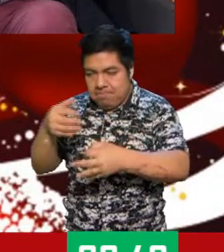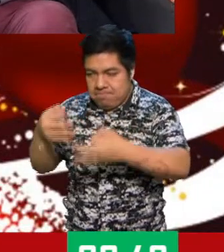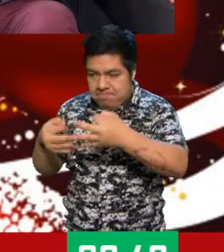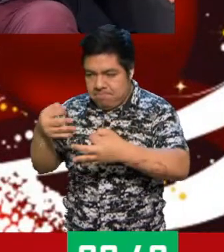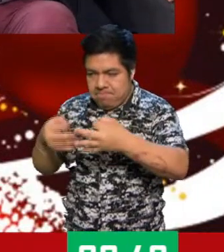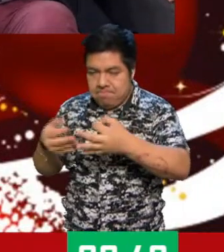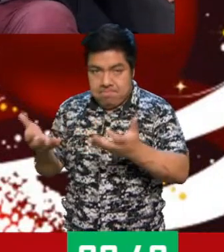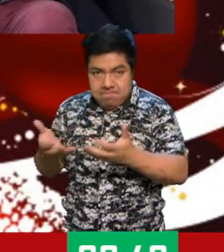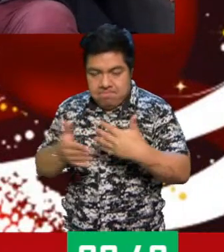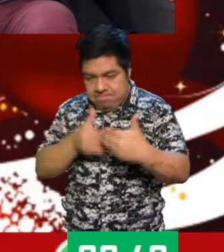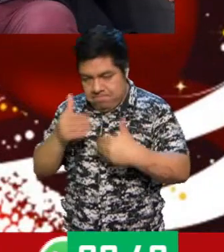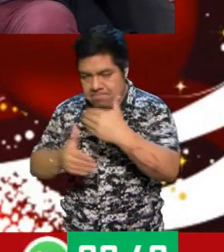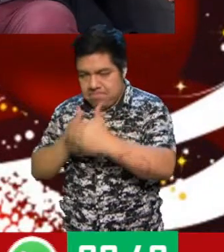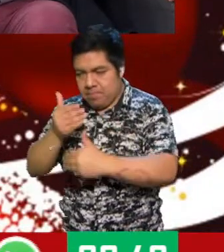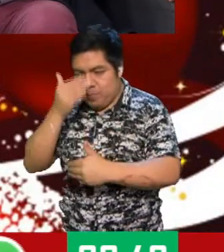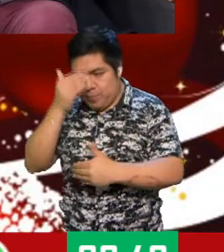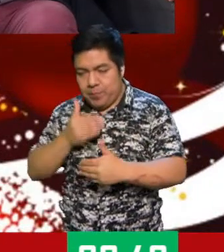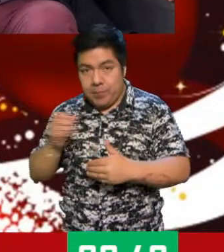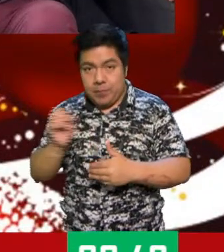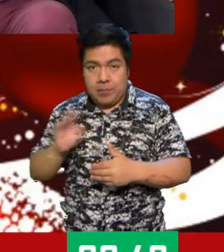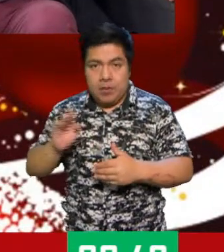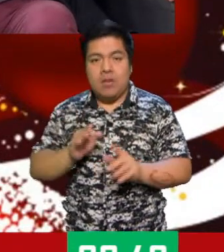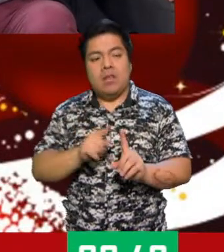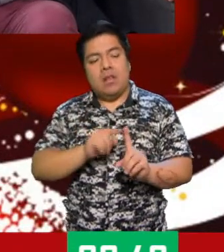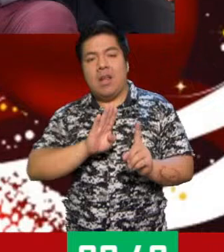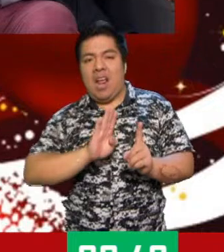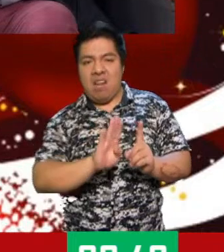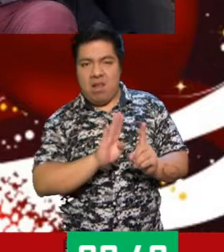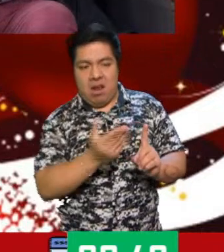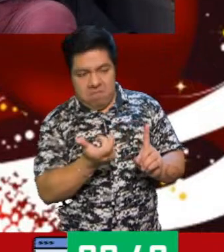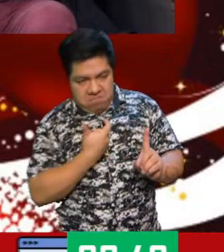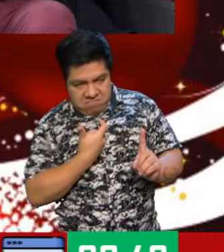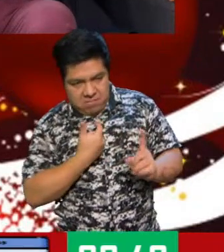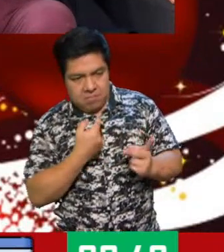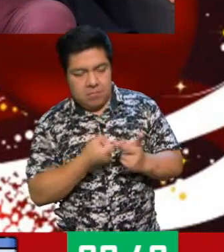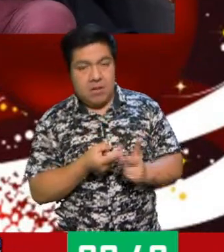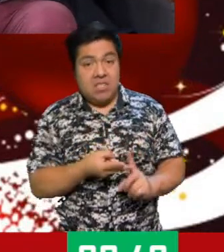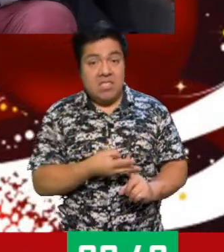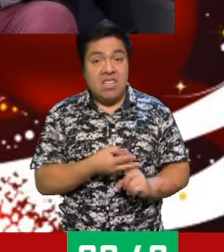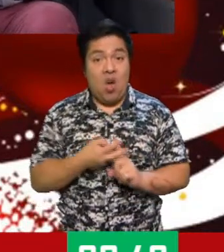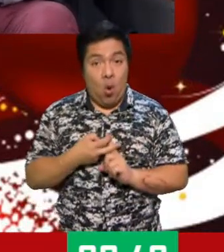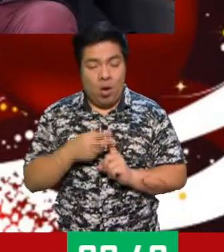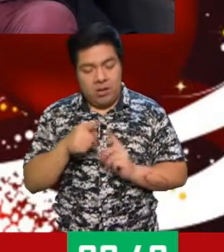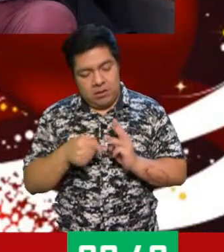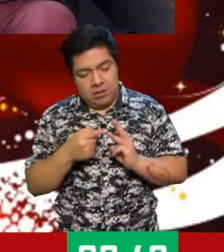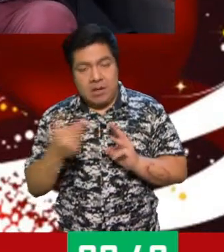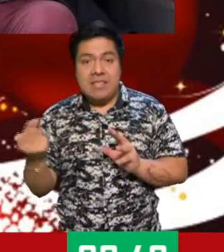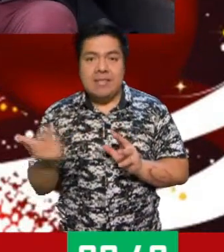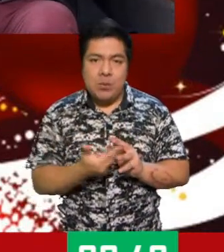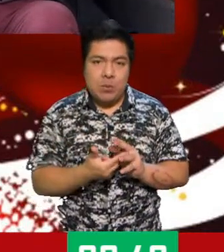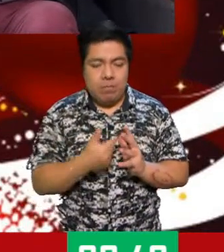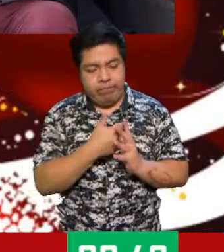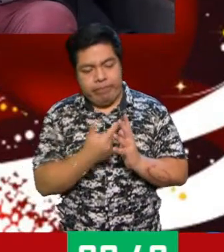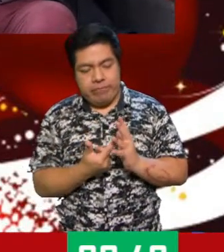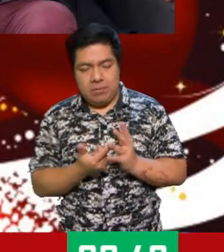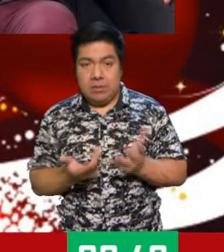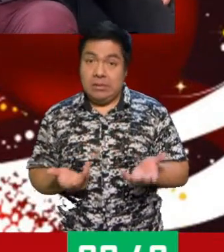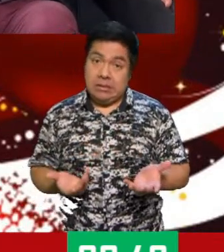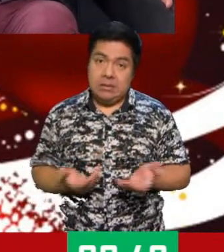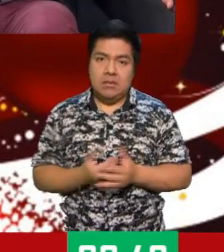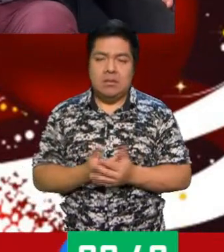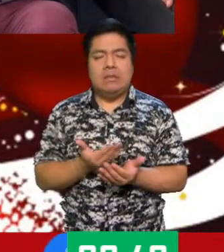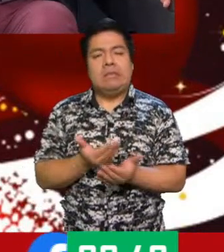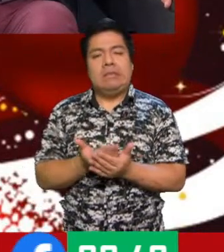proceso. Obviamente está el delito de extorsión, está el delito de secuestro, está el delito de homicidio, ¿no? Lo que nos deja